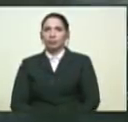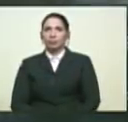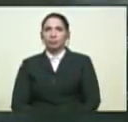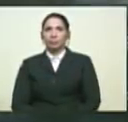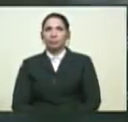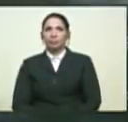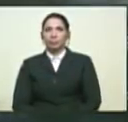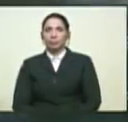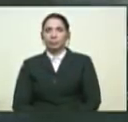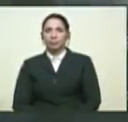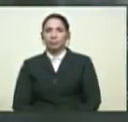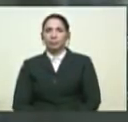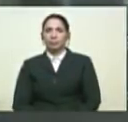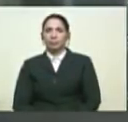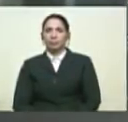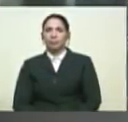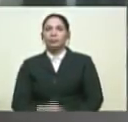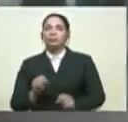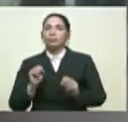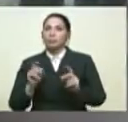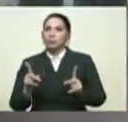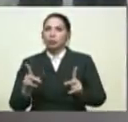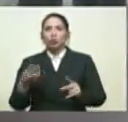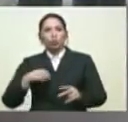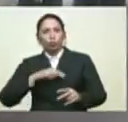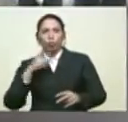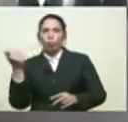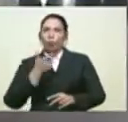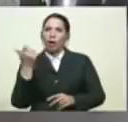alternativas. Estamos encontrando alternativas.